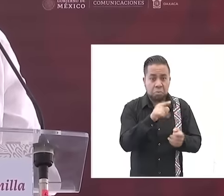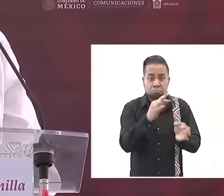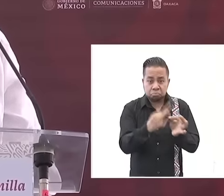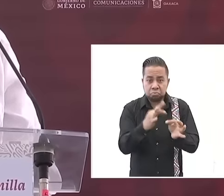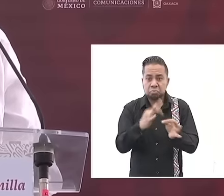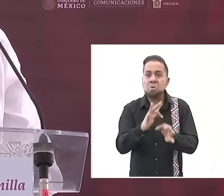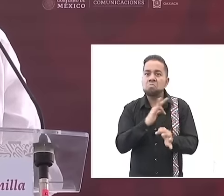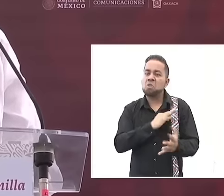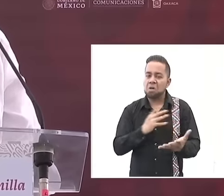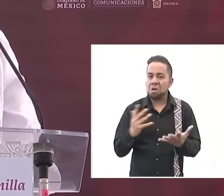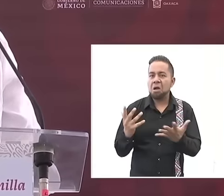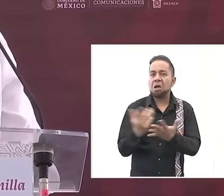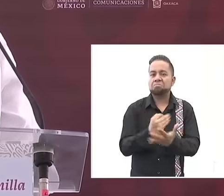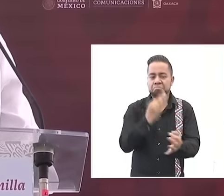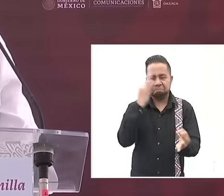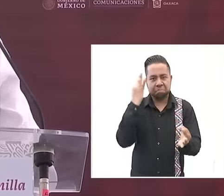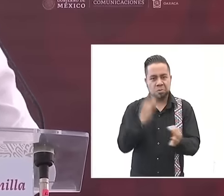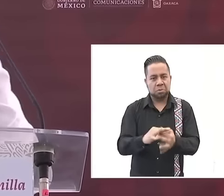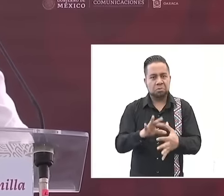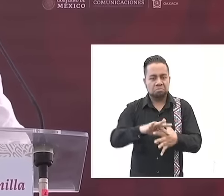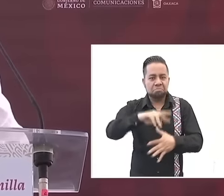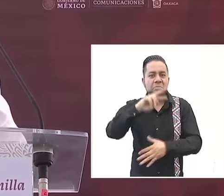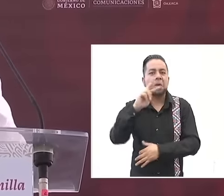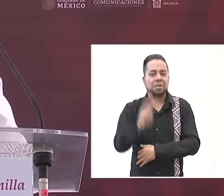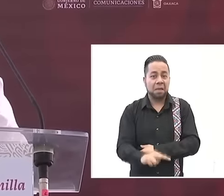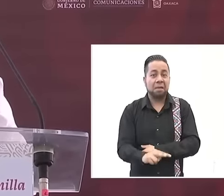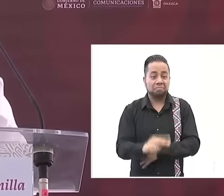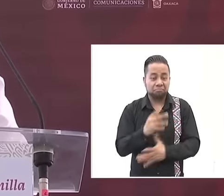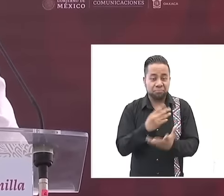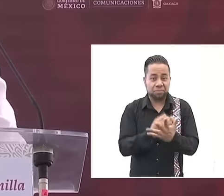convertir en realidad. Y lo que